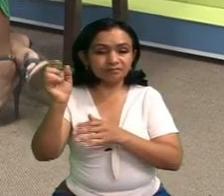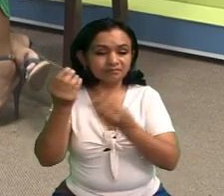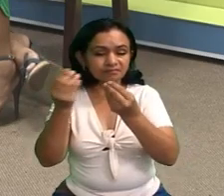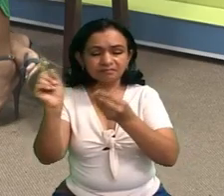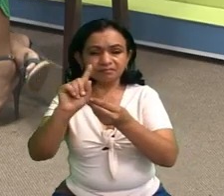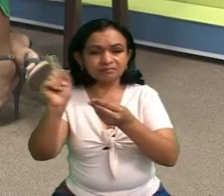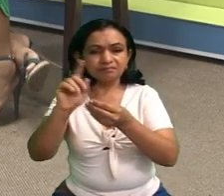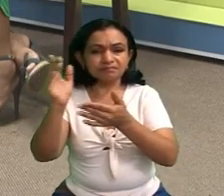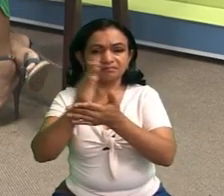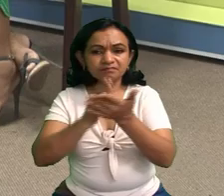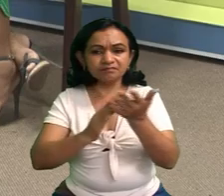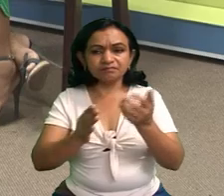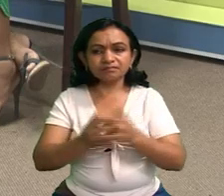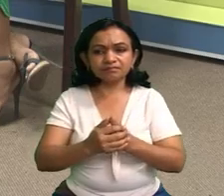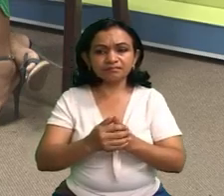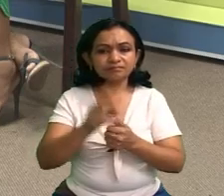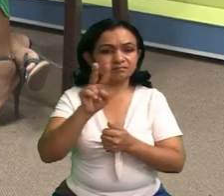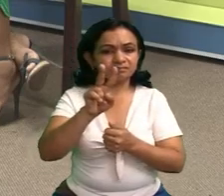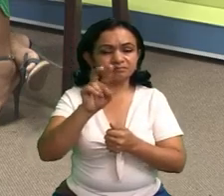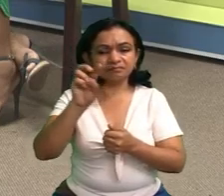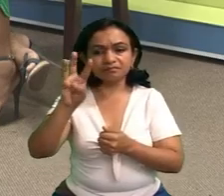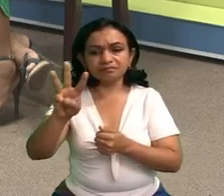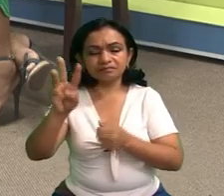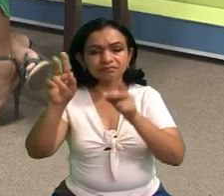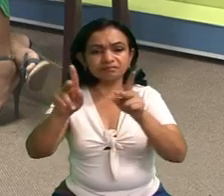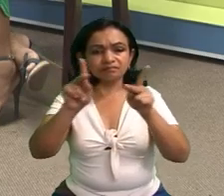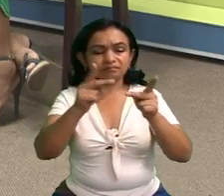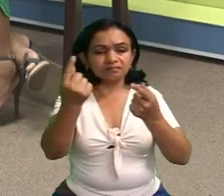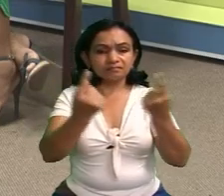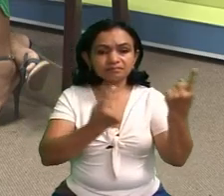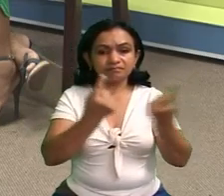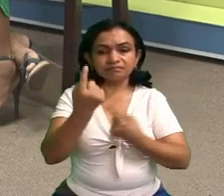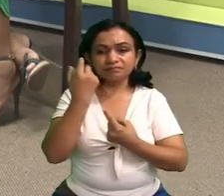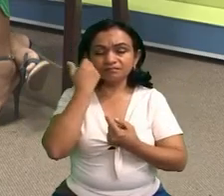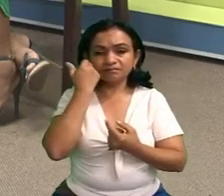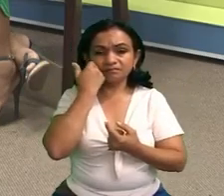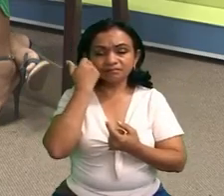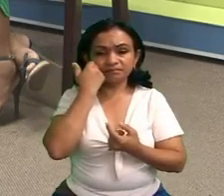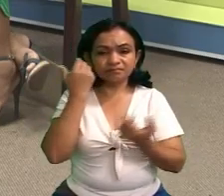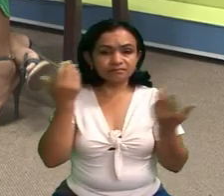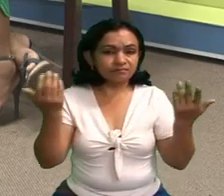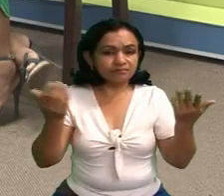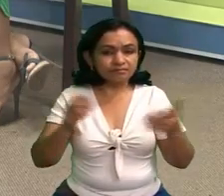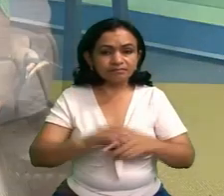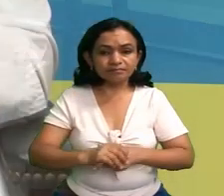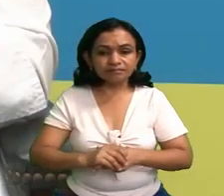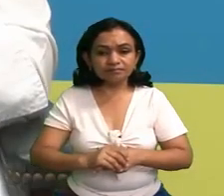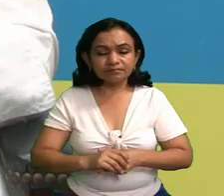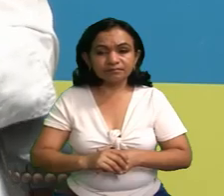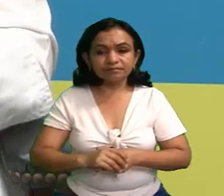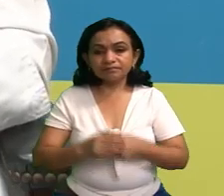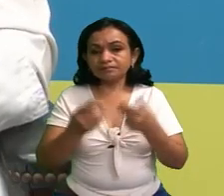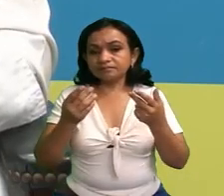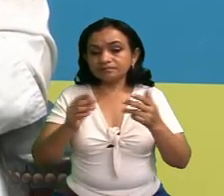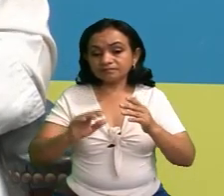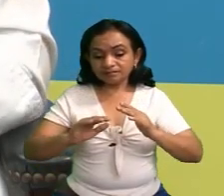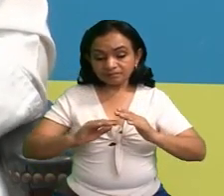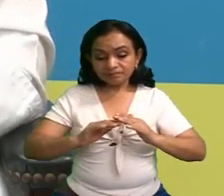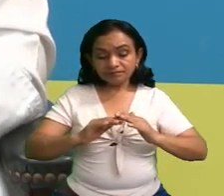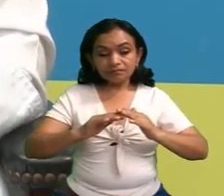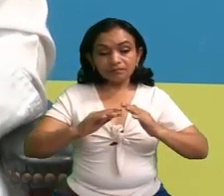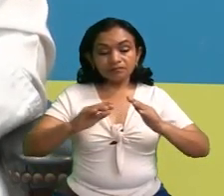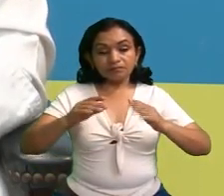tal vez 2, 3 pacientes, es mucho como trimestral. Pero las estrías